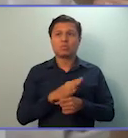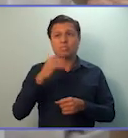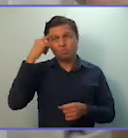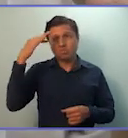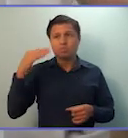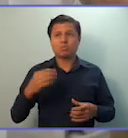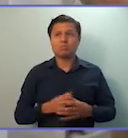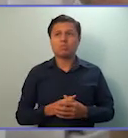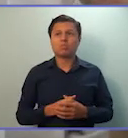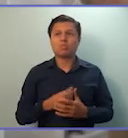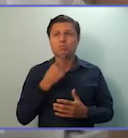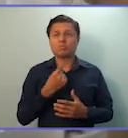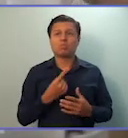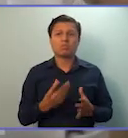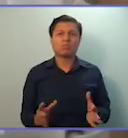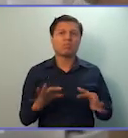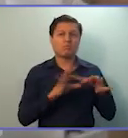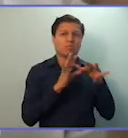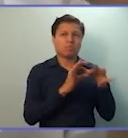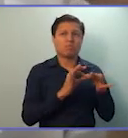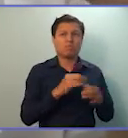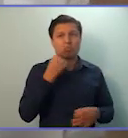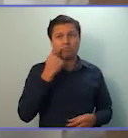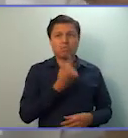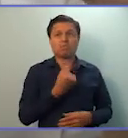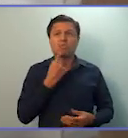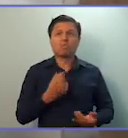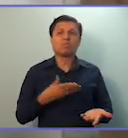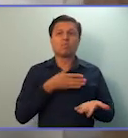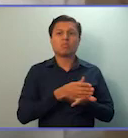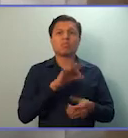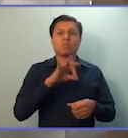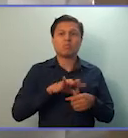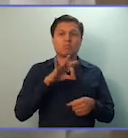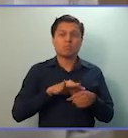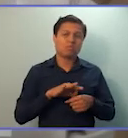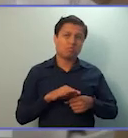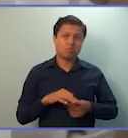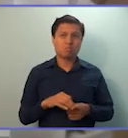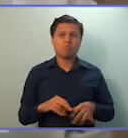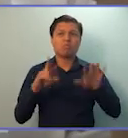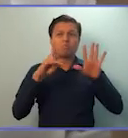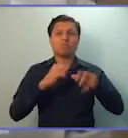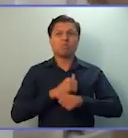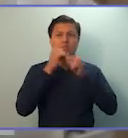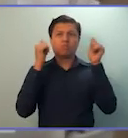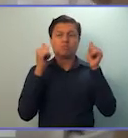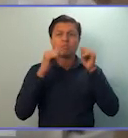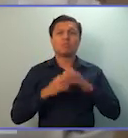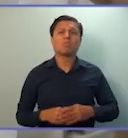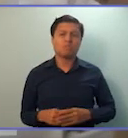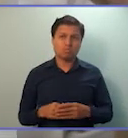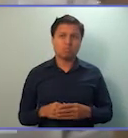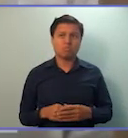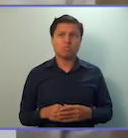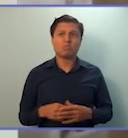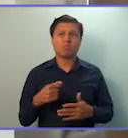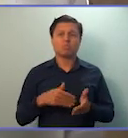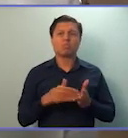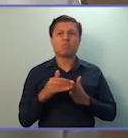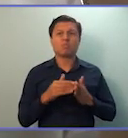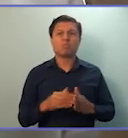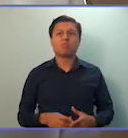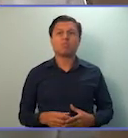entonces las personas quieren a votar a partir de las 7 de la mañana a los centros de votación van a estar abiertos